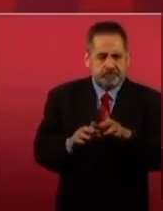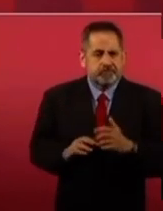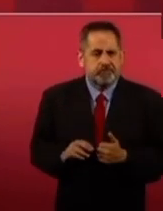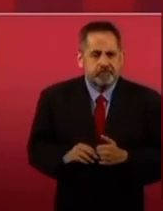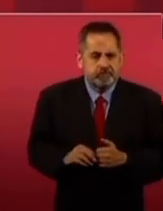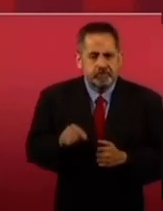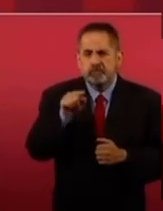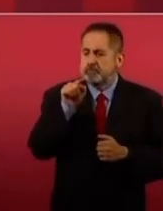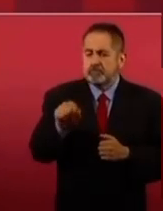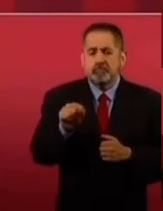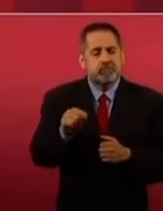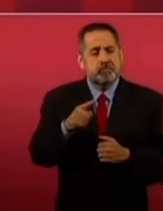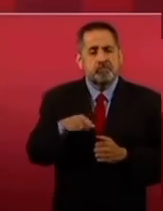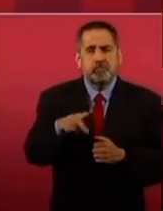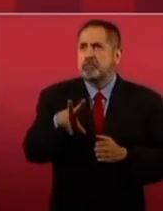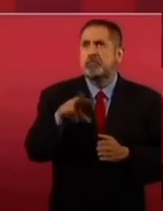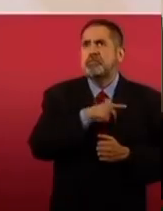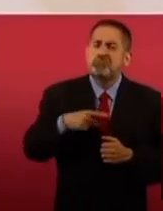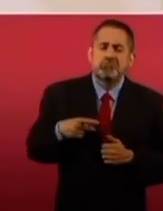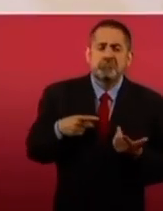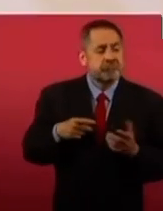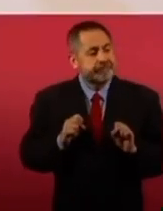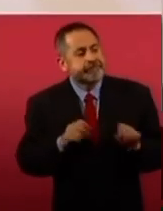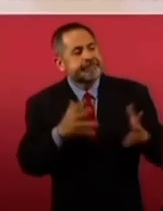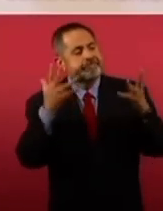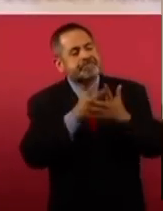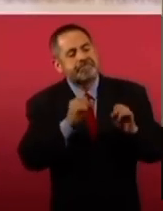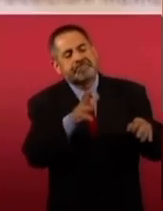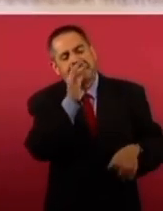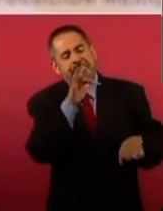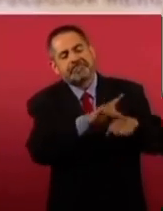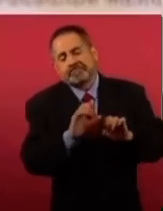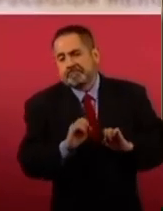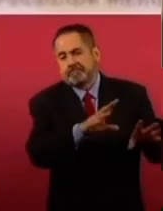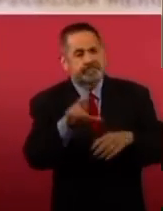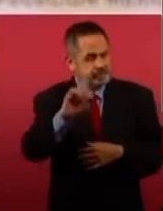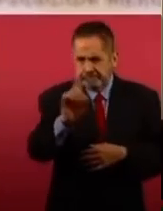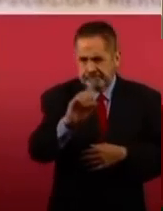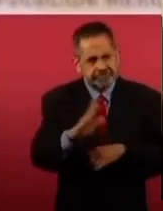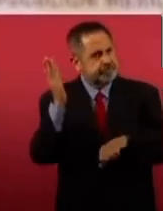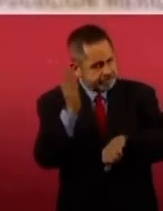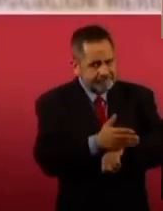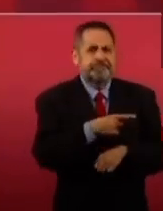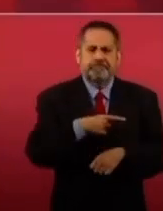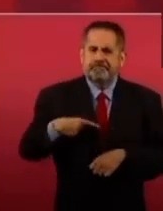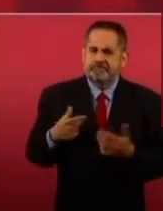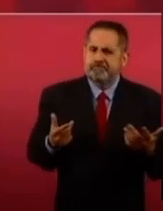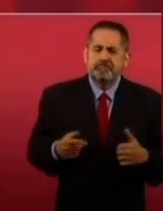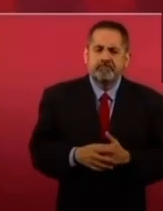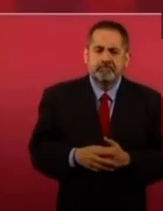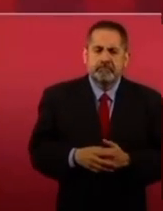no gozan o no deben de gozar de impunidad.